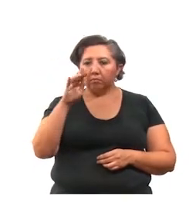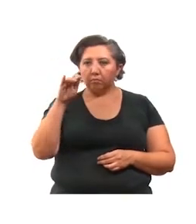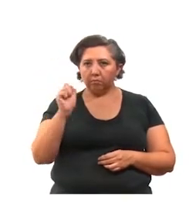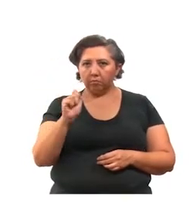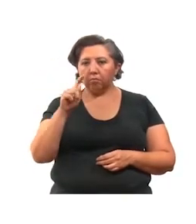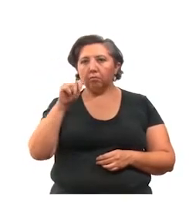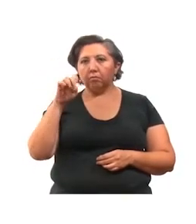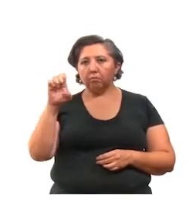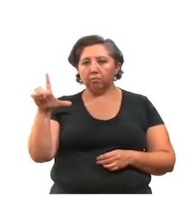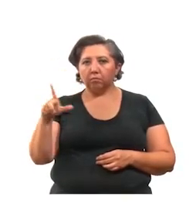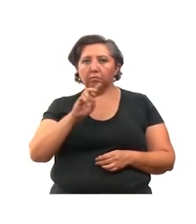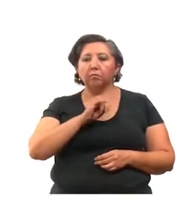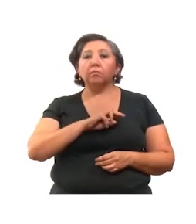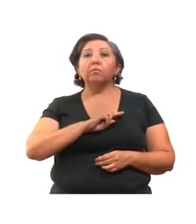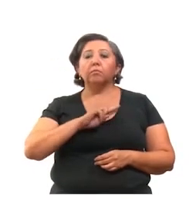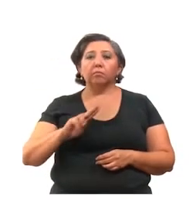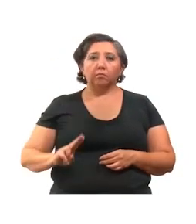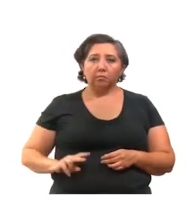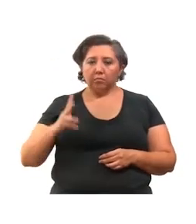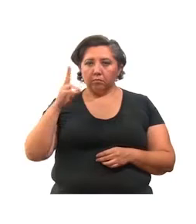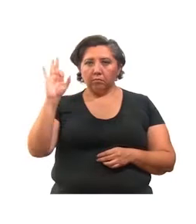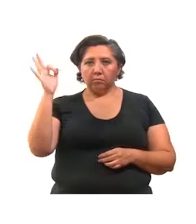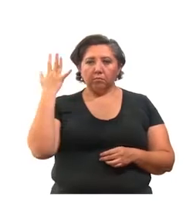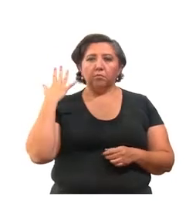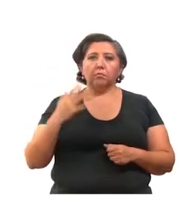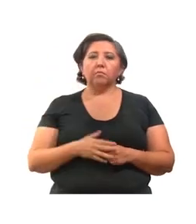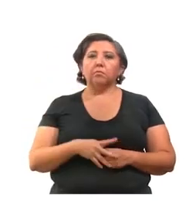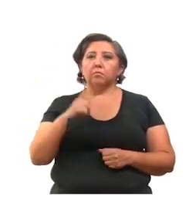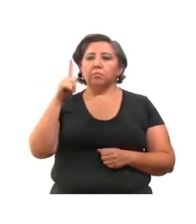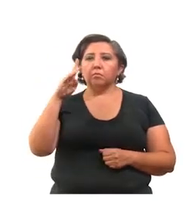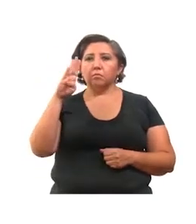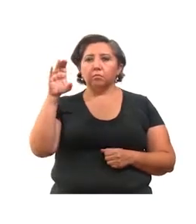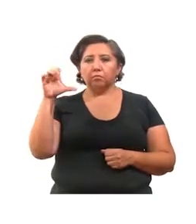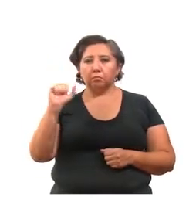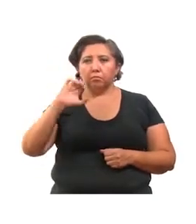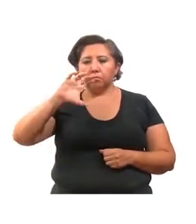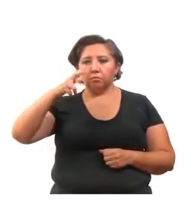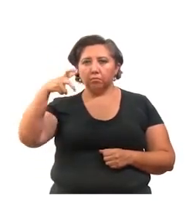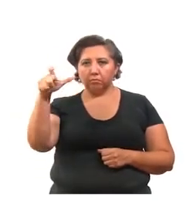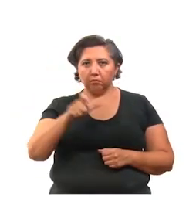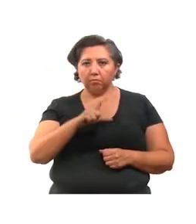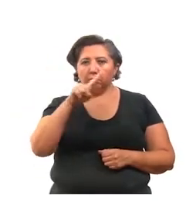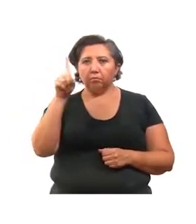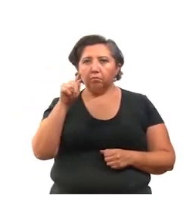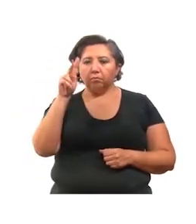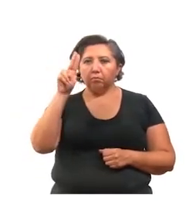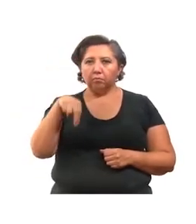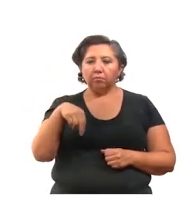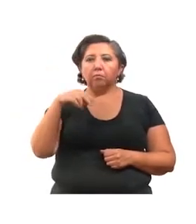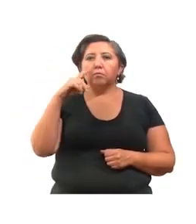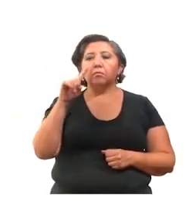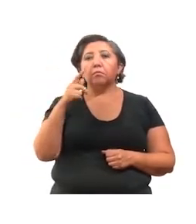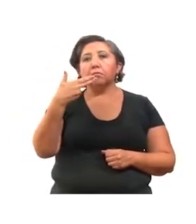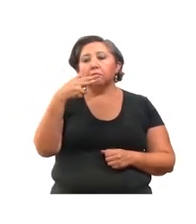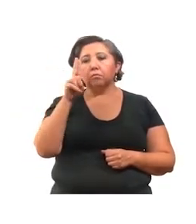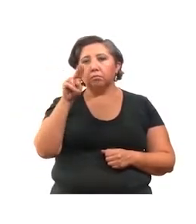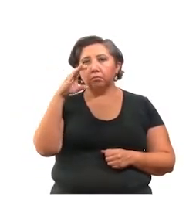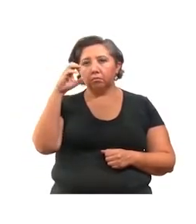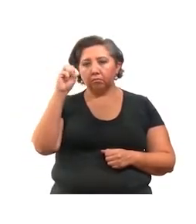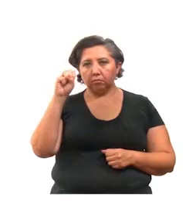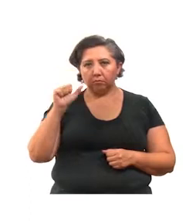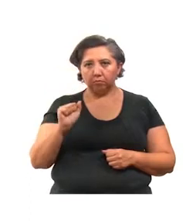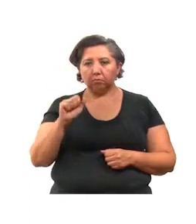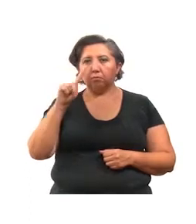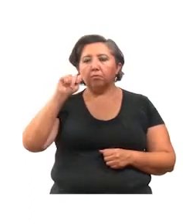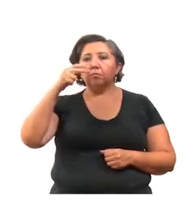Felipe, Ticul y Umam, y 2 foráneos, 1 en Baca, Chemash, Sisantum, Junucma, Río